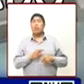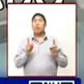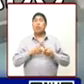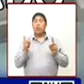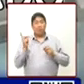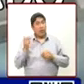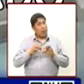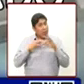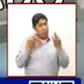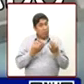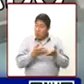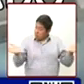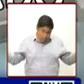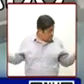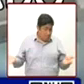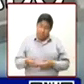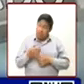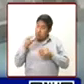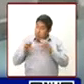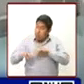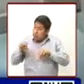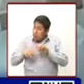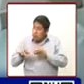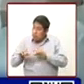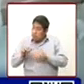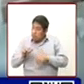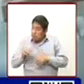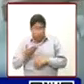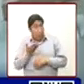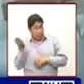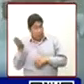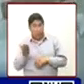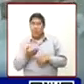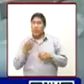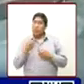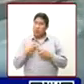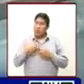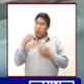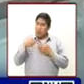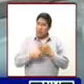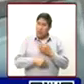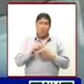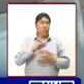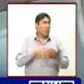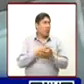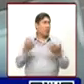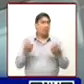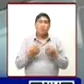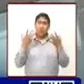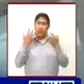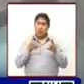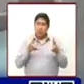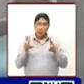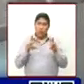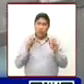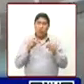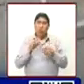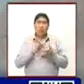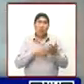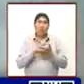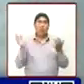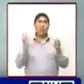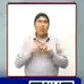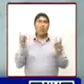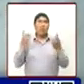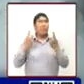sin embargo, esta familia nos abrió las puertas y entenderás que es algo complicado por los horarios, muchas cámaras no están en horario, sin